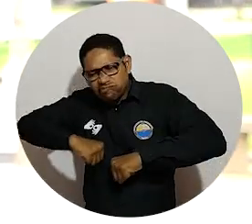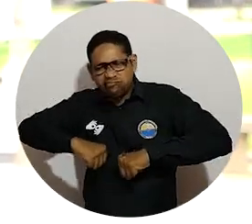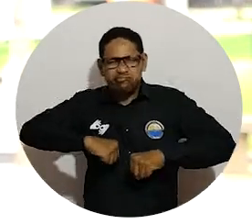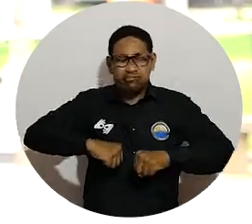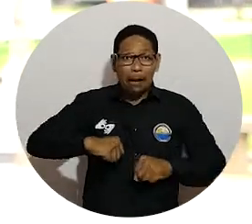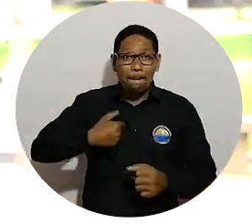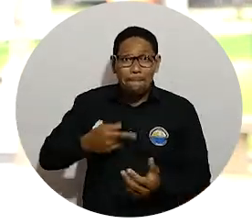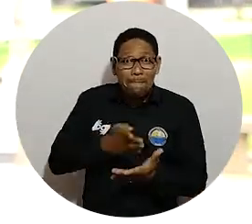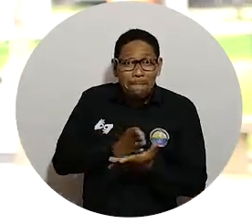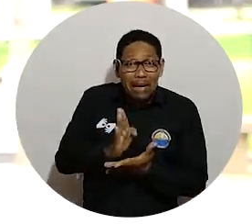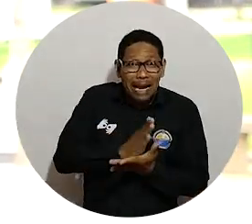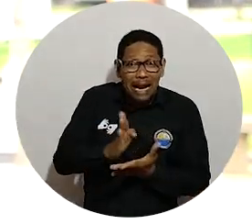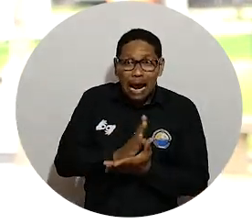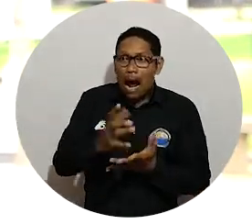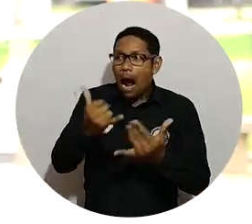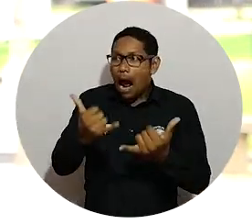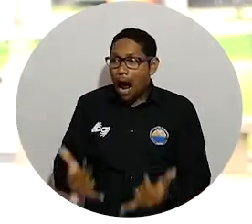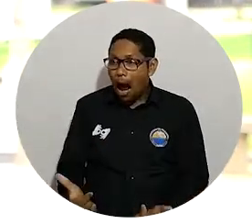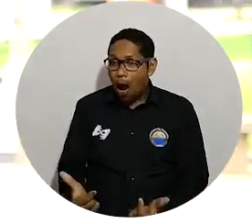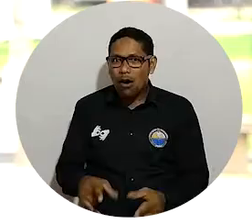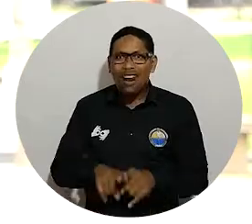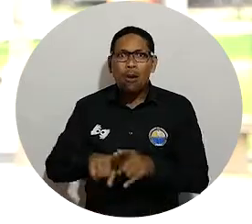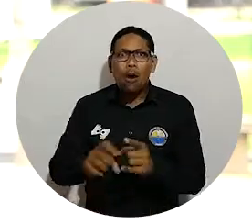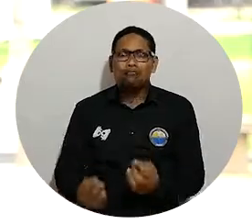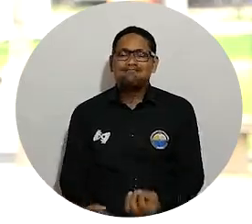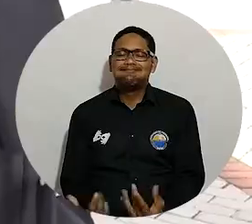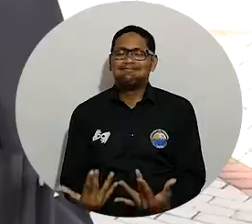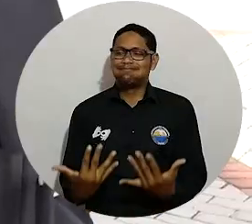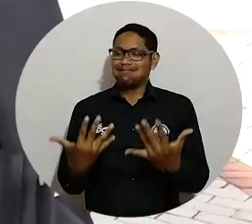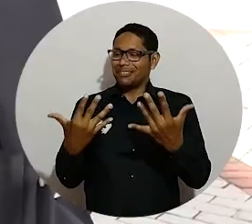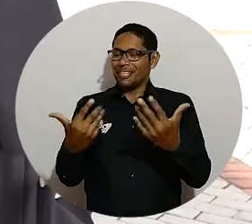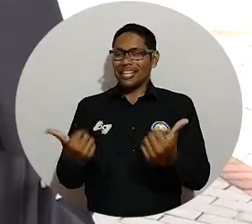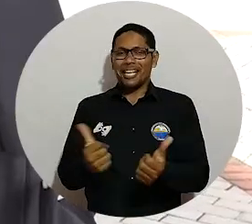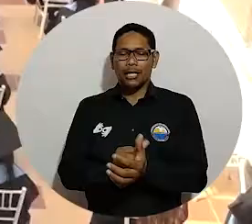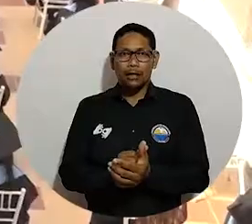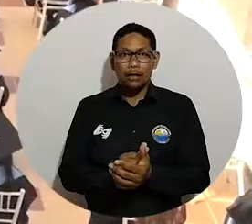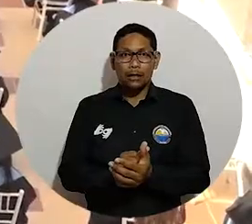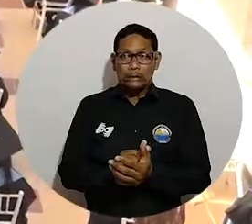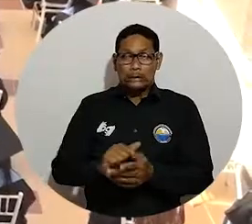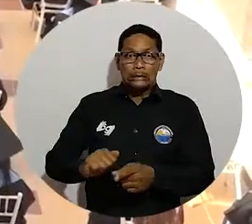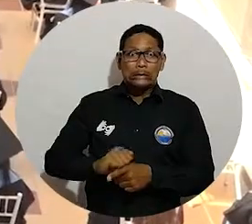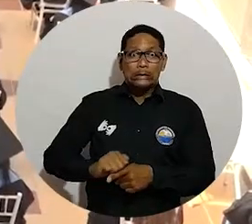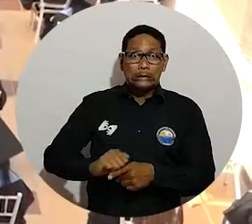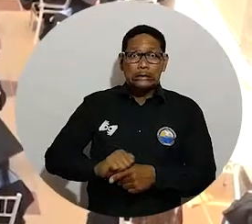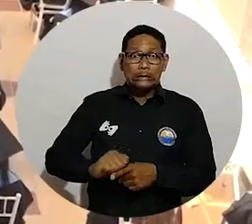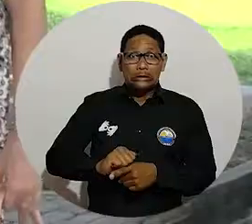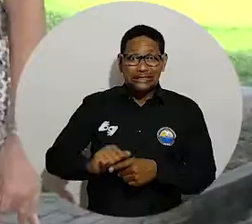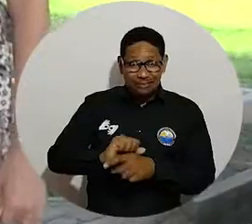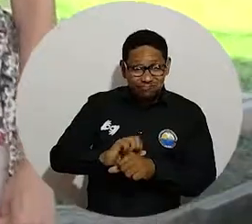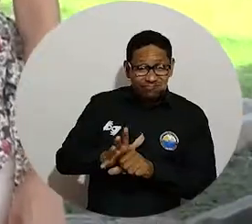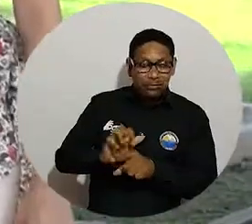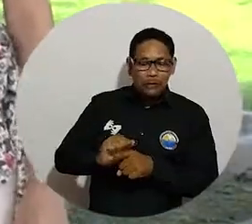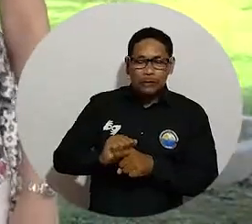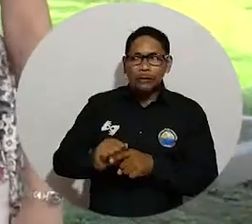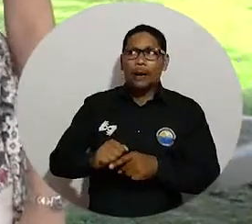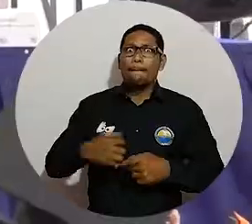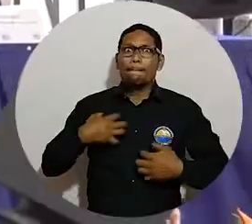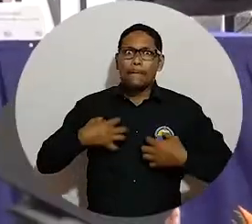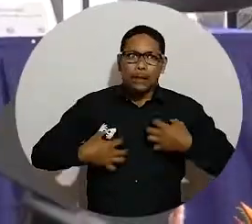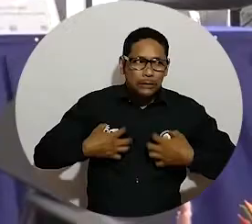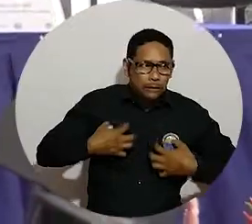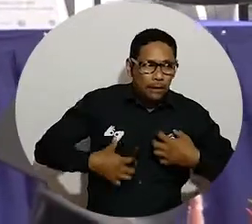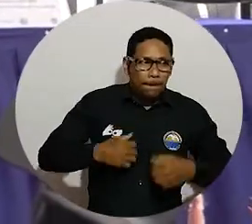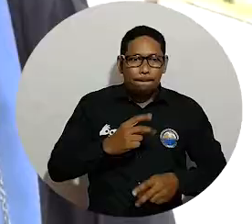durante la carrera, durante la estancia acá en la universidad. Hacer prácticas en medio de la pandemia, teniendo siempre